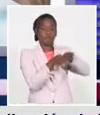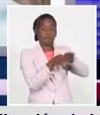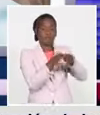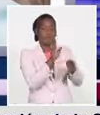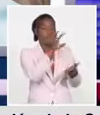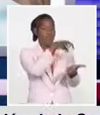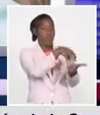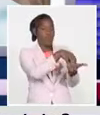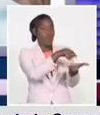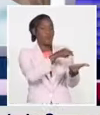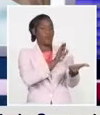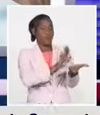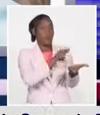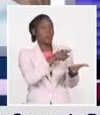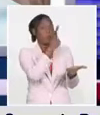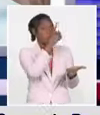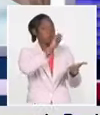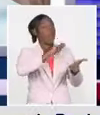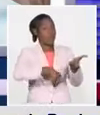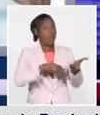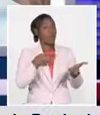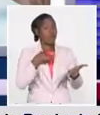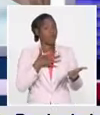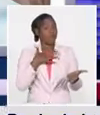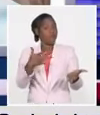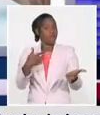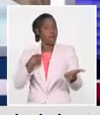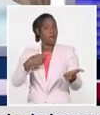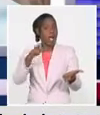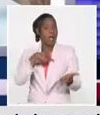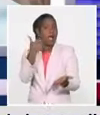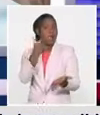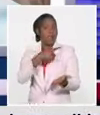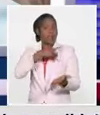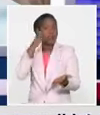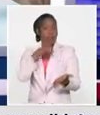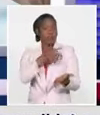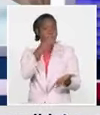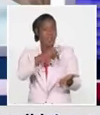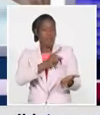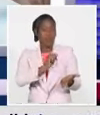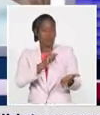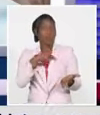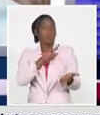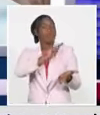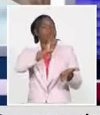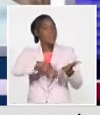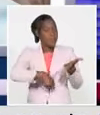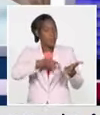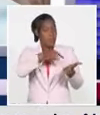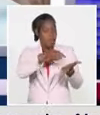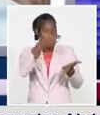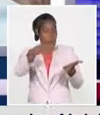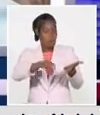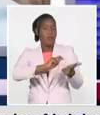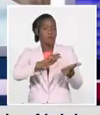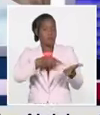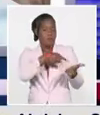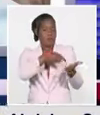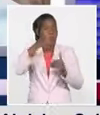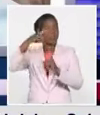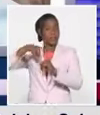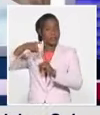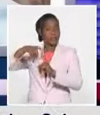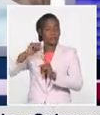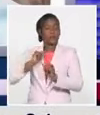su consentimiento informado y se le toman muestras en el tiempo cero, en el momento que antes de la inoculación, y después a